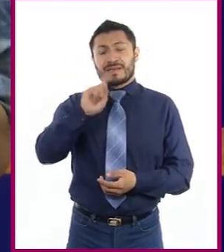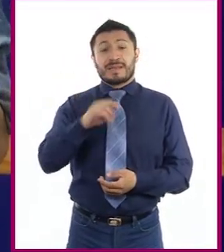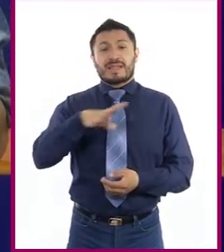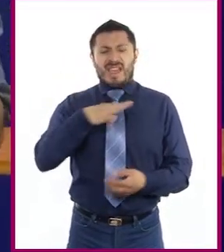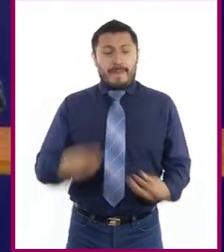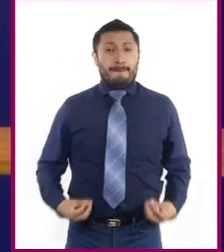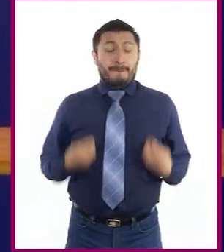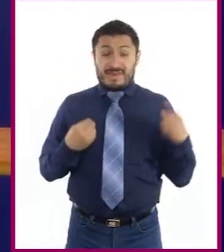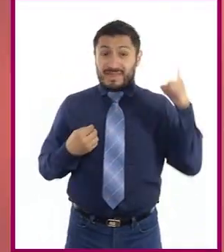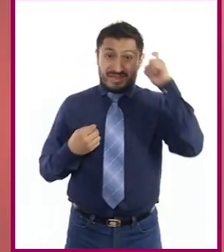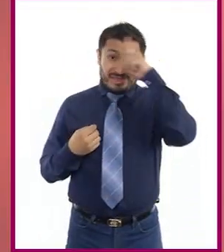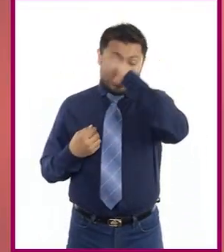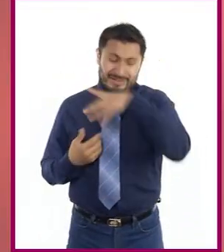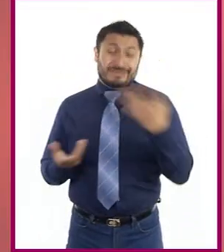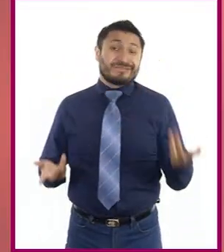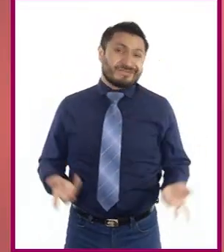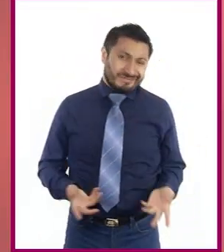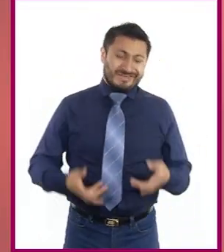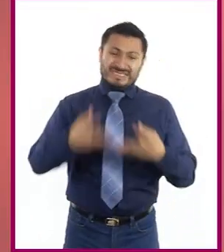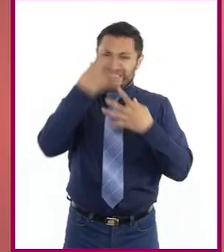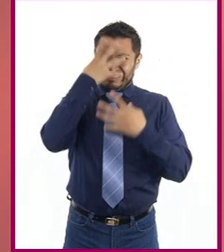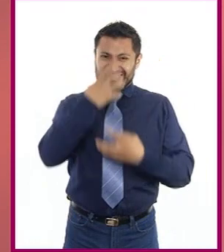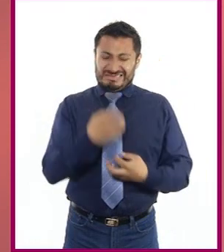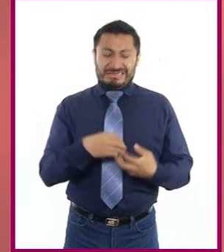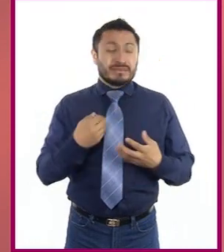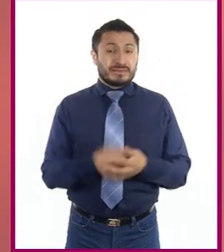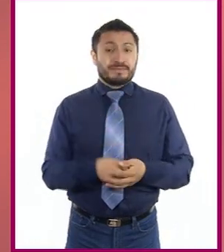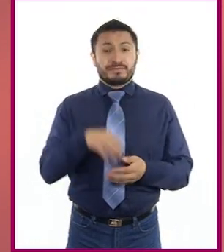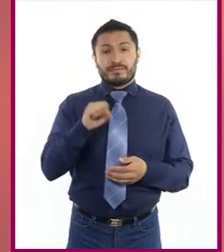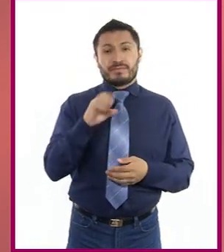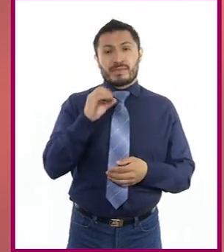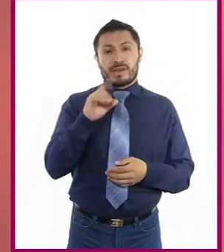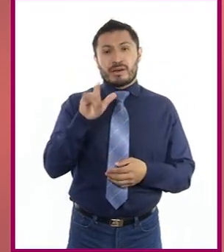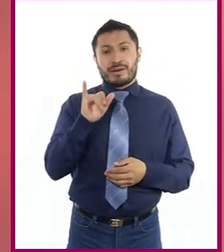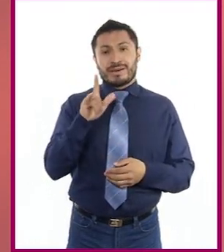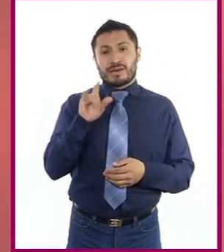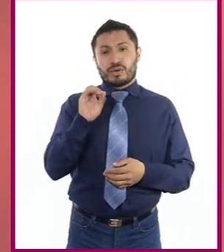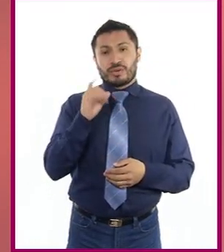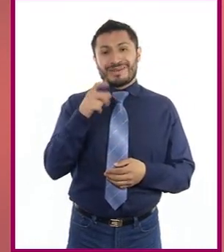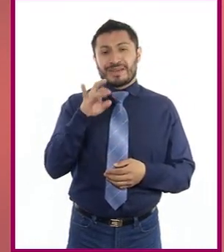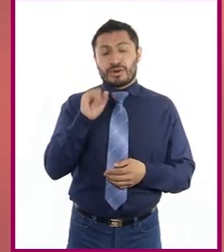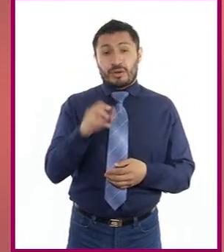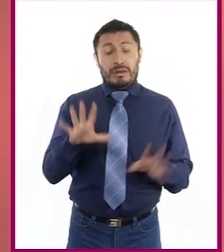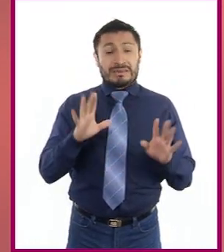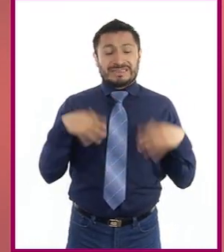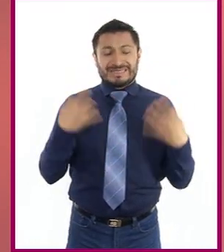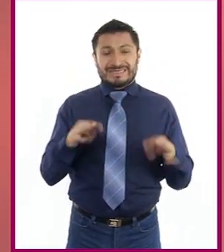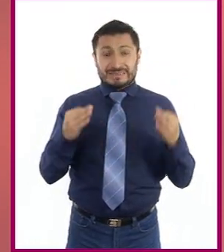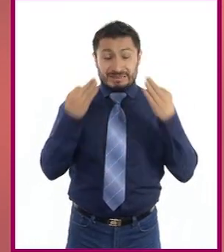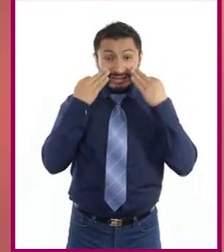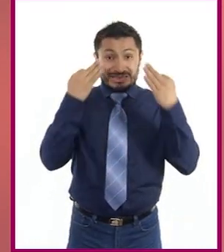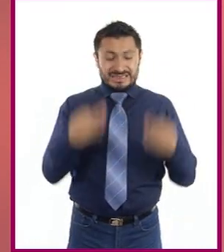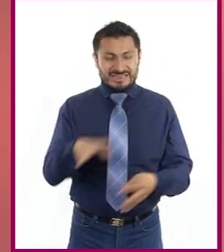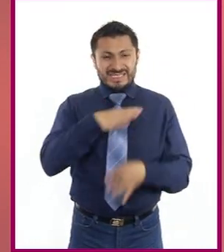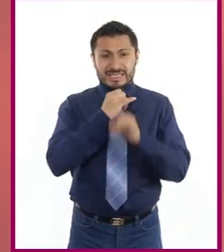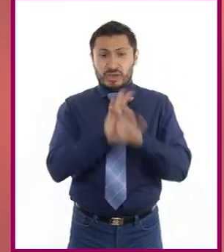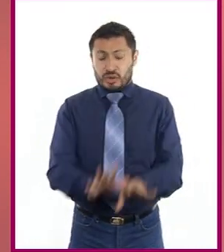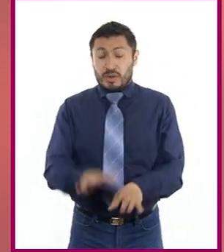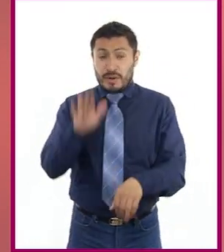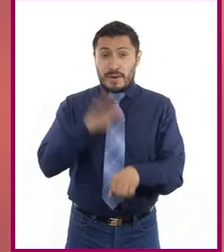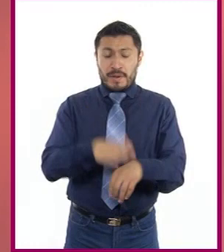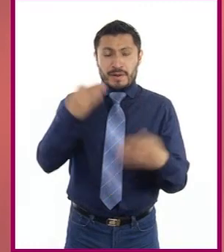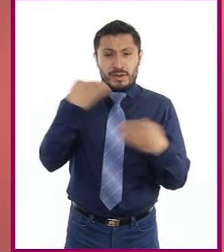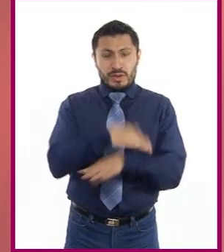compleja y bastante trágica. El soliloquio es revelador, ya que nos aporta información, principalmente